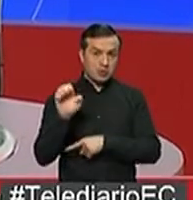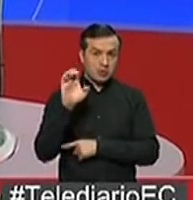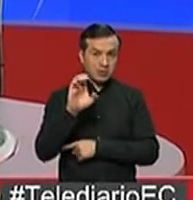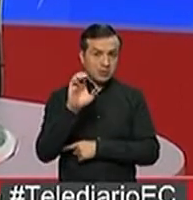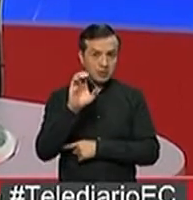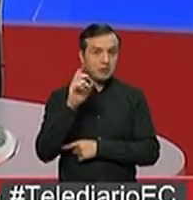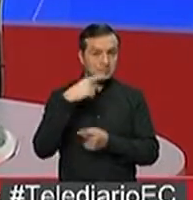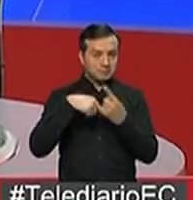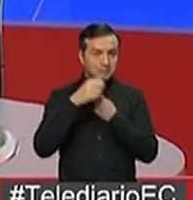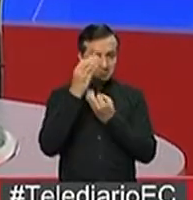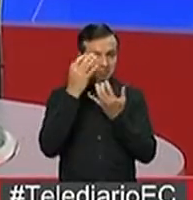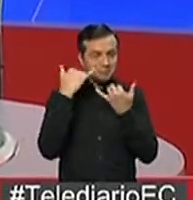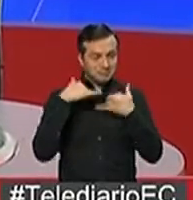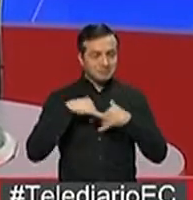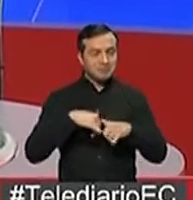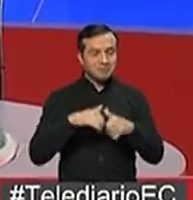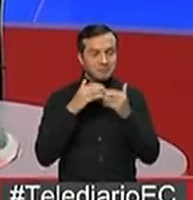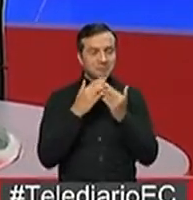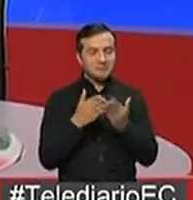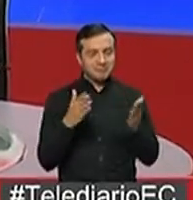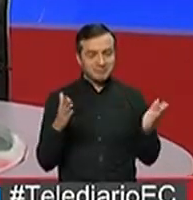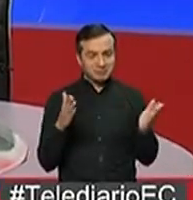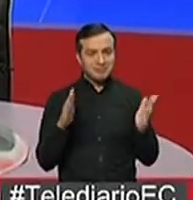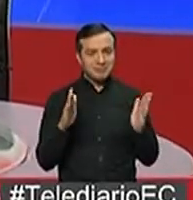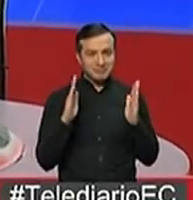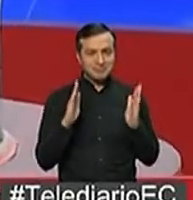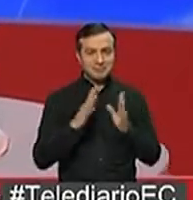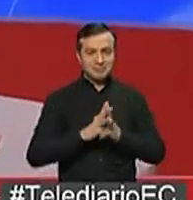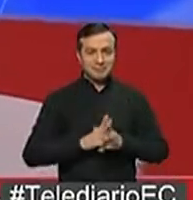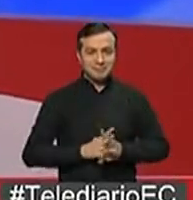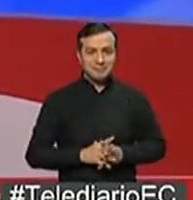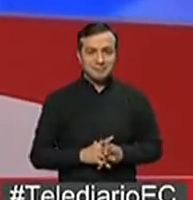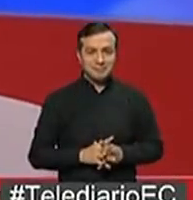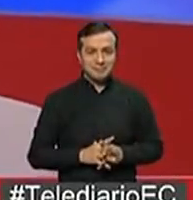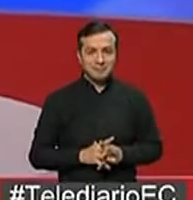www.ecuadortv.es. Ya regresamos con más noticias nacionales aquí en su telediario.